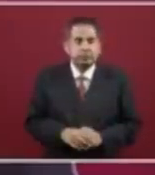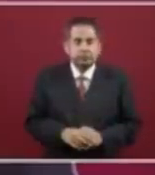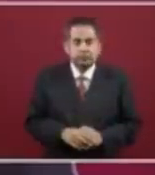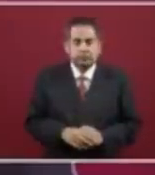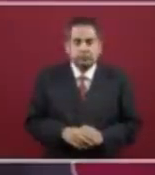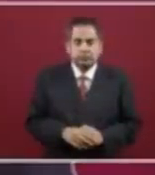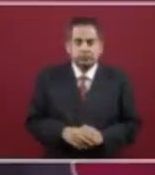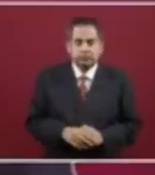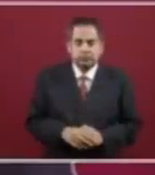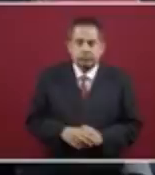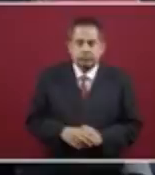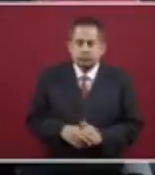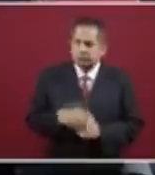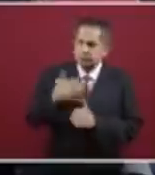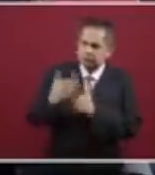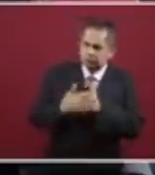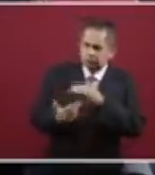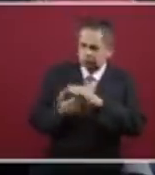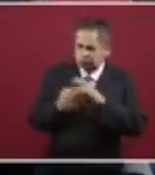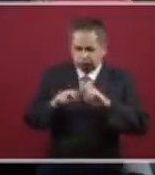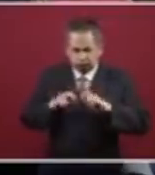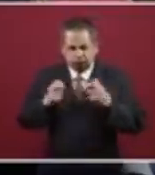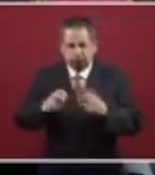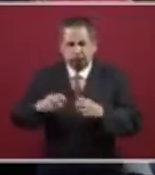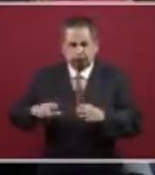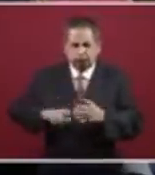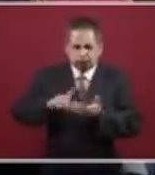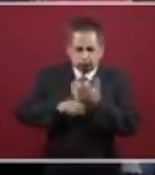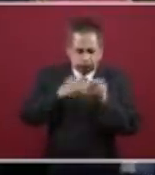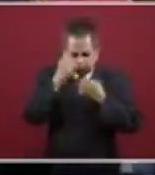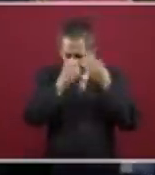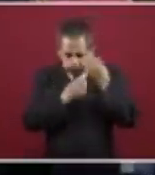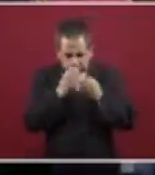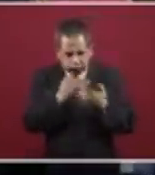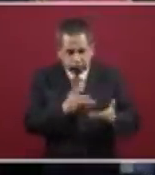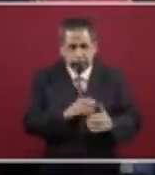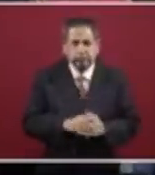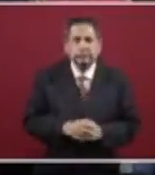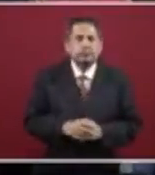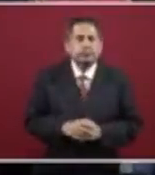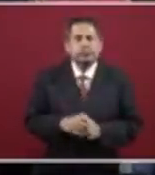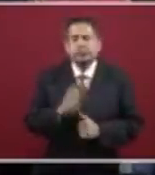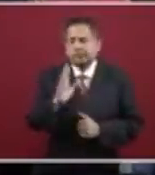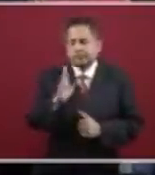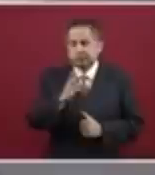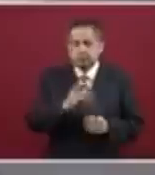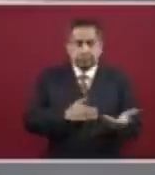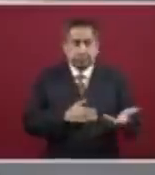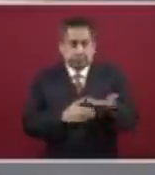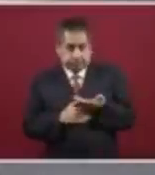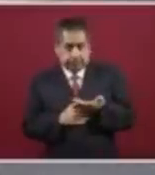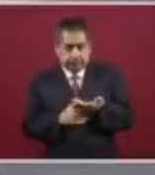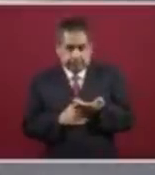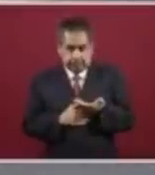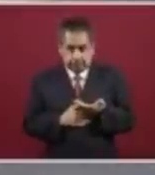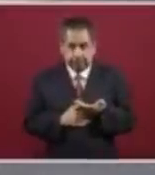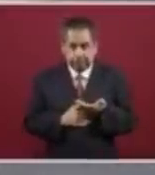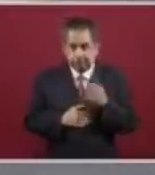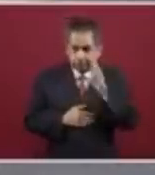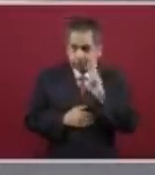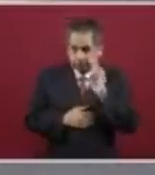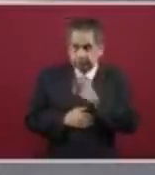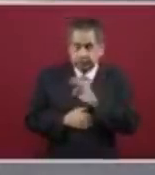¿Se realizará una mesa por parte del gobierno para analizar estos casos? Se está pidiendo plantear